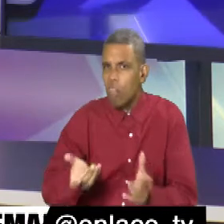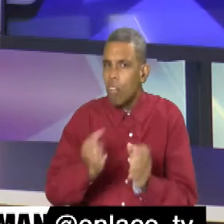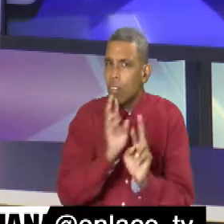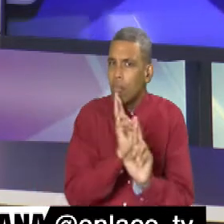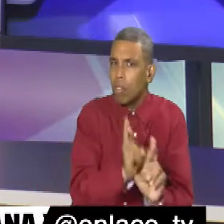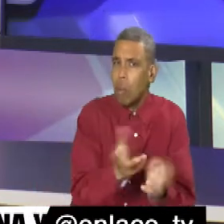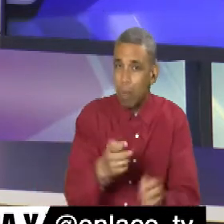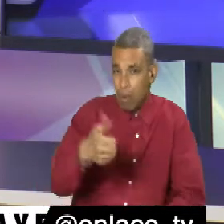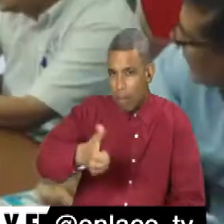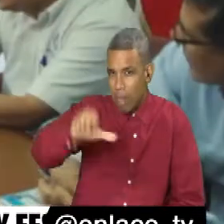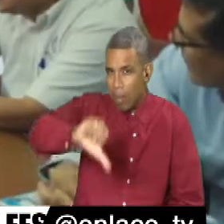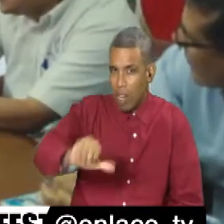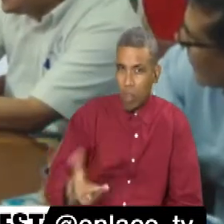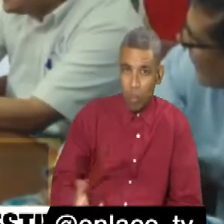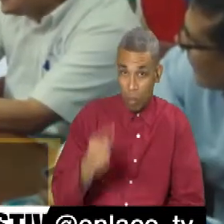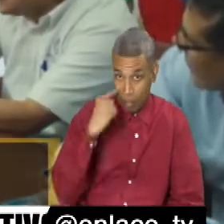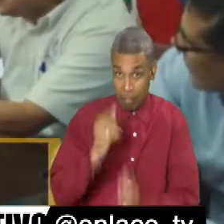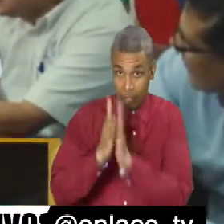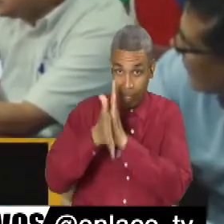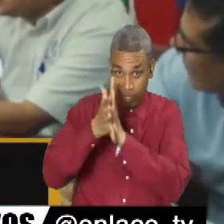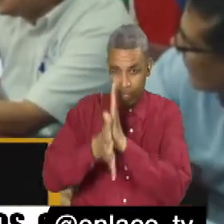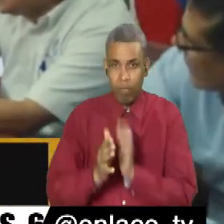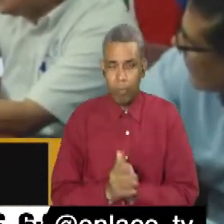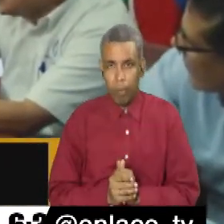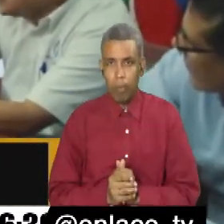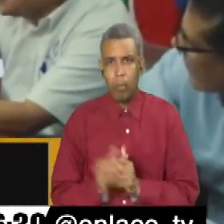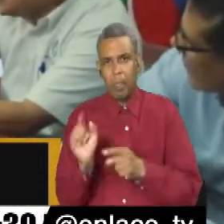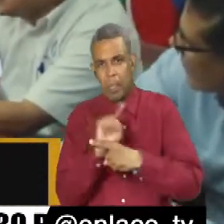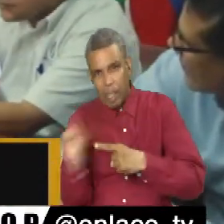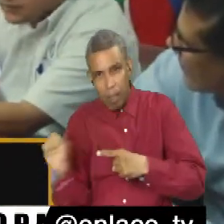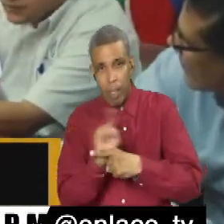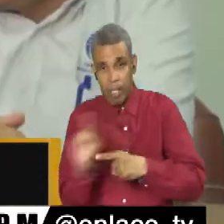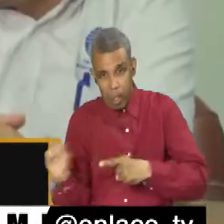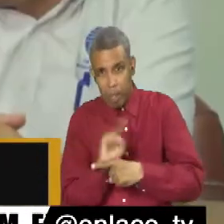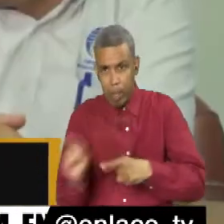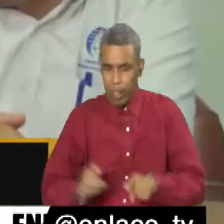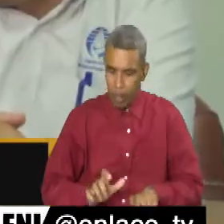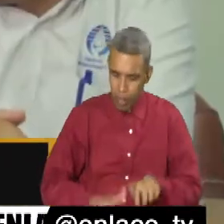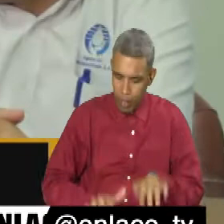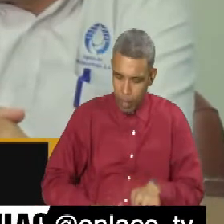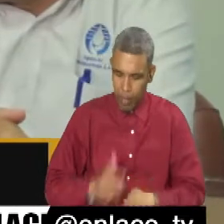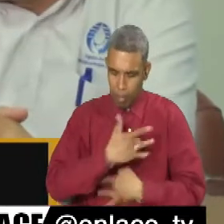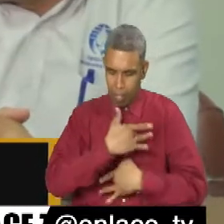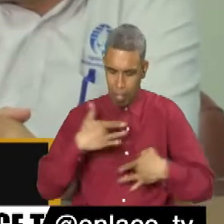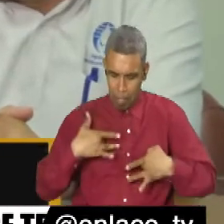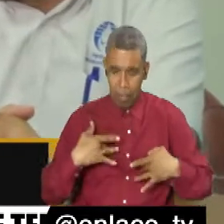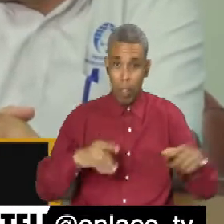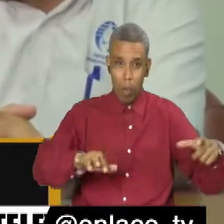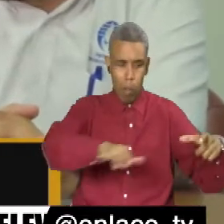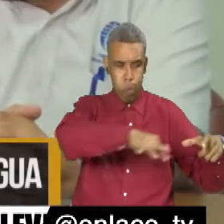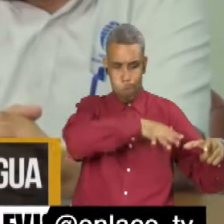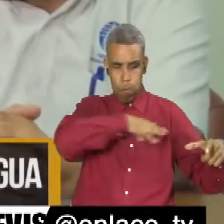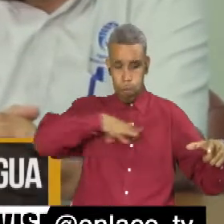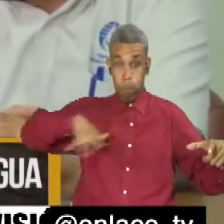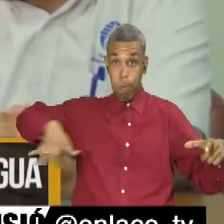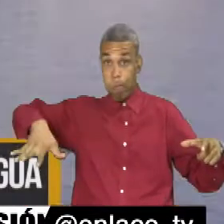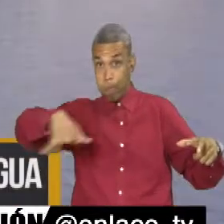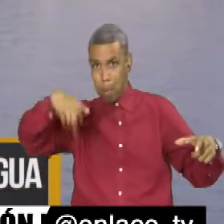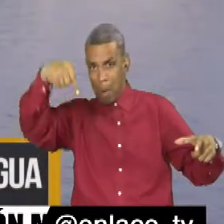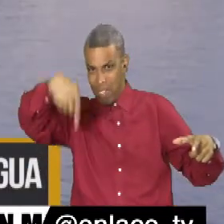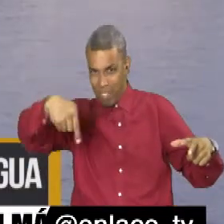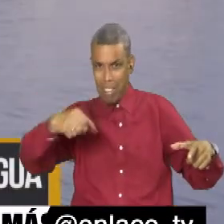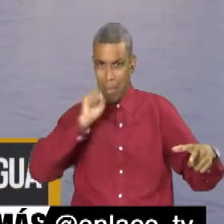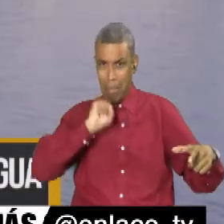humano. Semanalmente la Secretaría Local de Salud viene realizando las tomas de muestras de agua potable en Barranca Bermeja para conocer